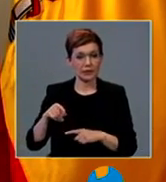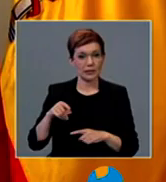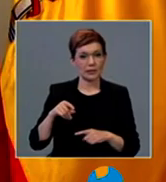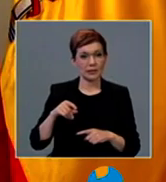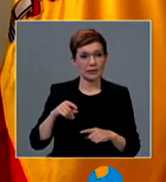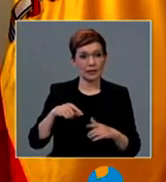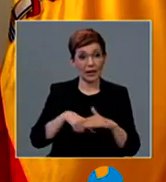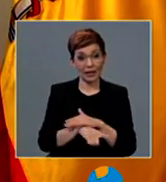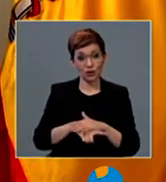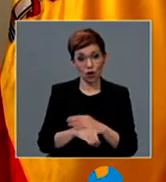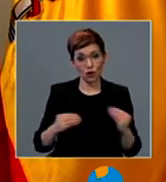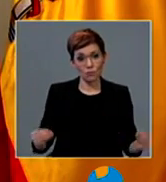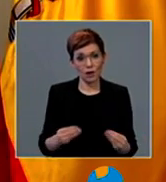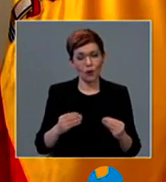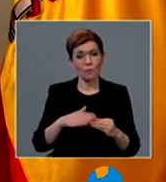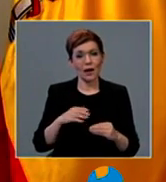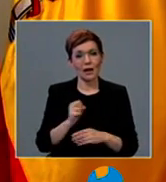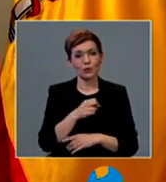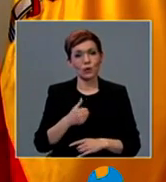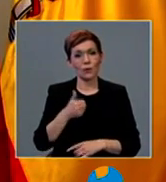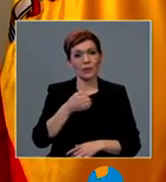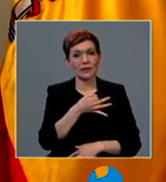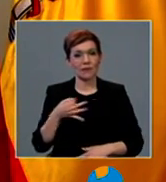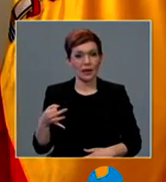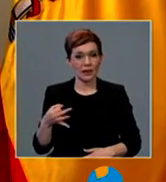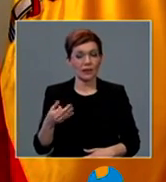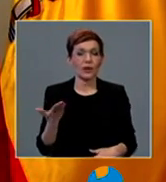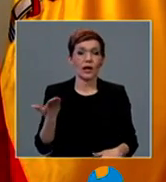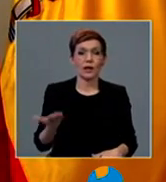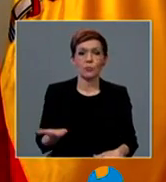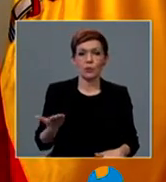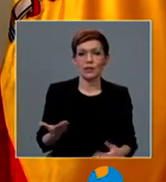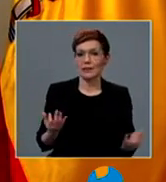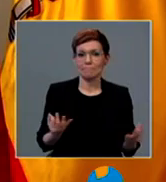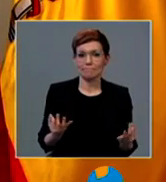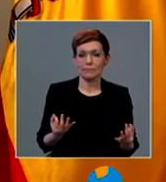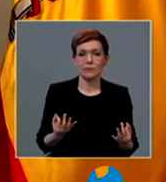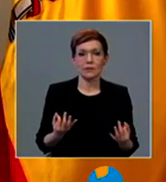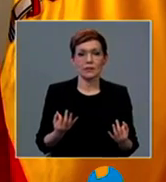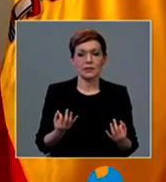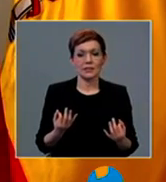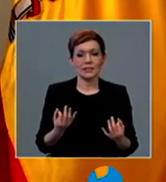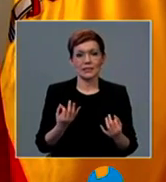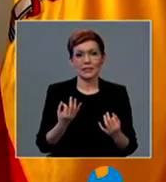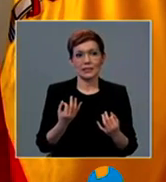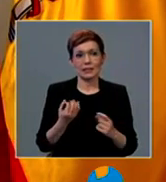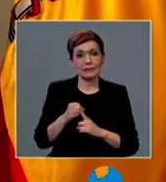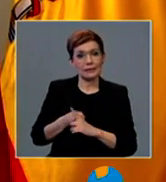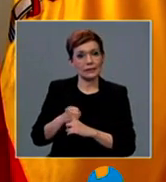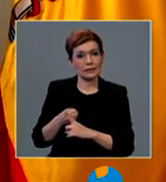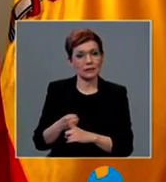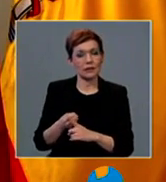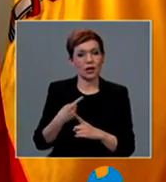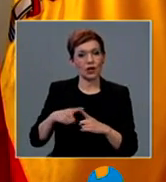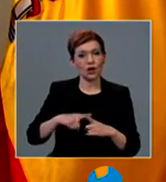y en hacerla más eficaz Entonces es suficiente ente importante como para no condicionar la a ninguna modificación